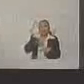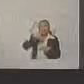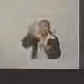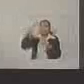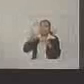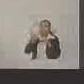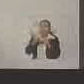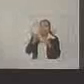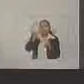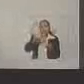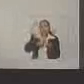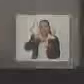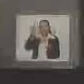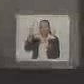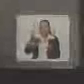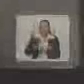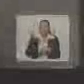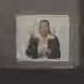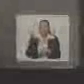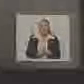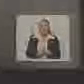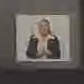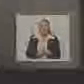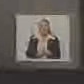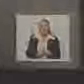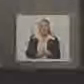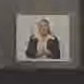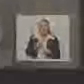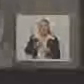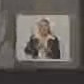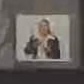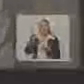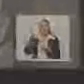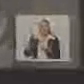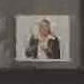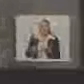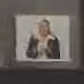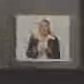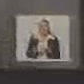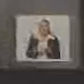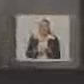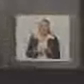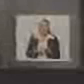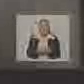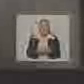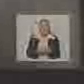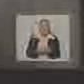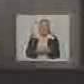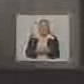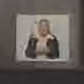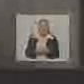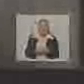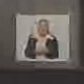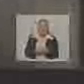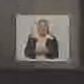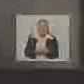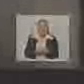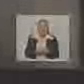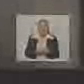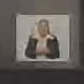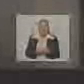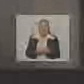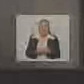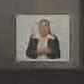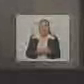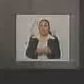casa. Muchas gracias. Gracias. Han pedido la palabra los candidatos, la candidata del Partido Humanista,